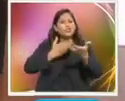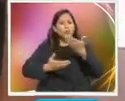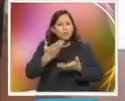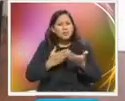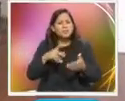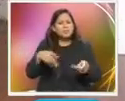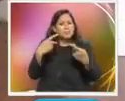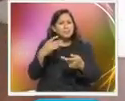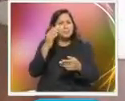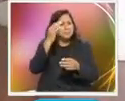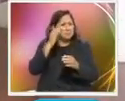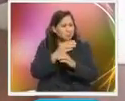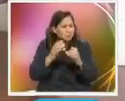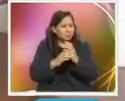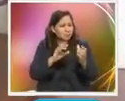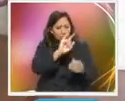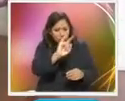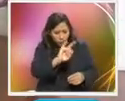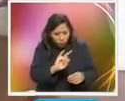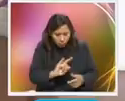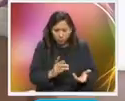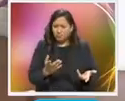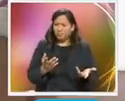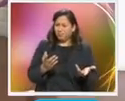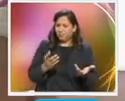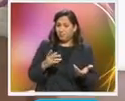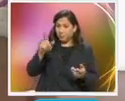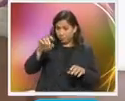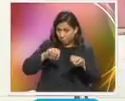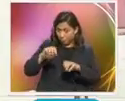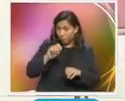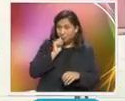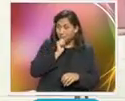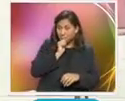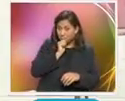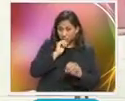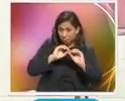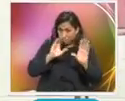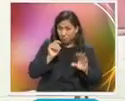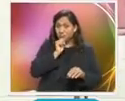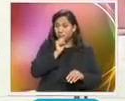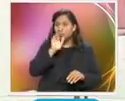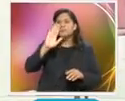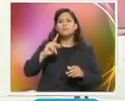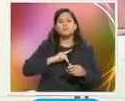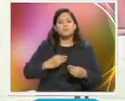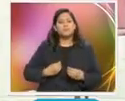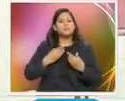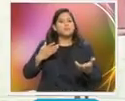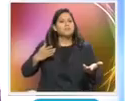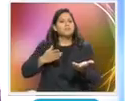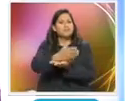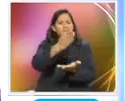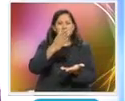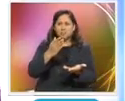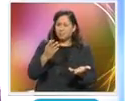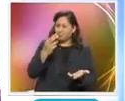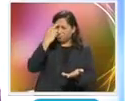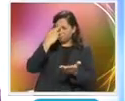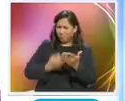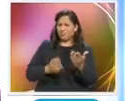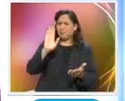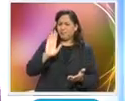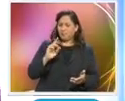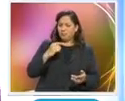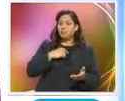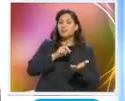que una empresa no esté dejando claro esos términos, entonces hay una invasión y entonces también están transgrediendo quizás